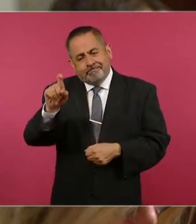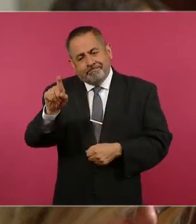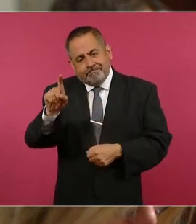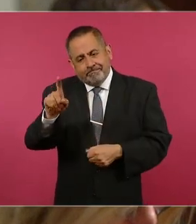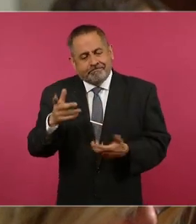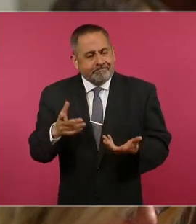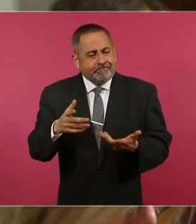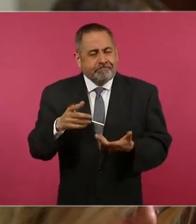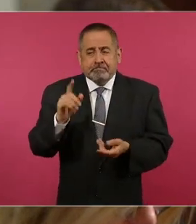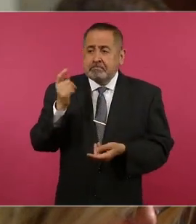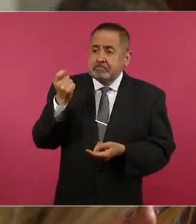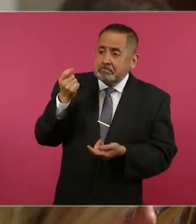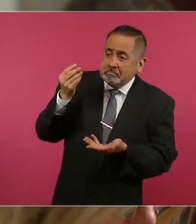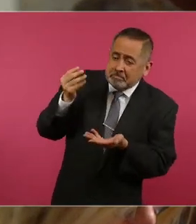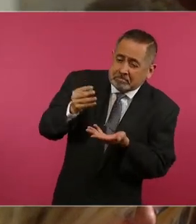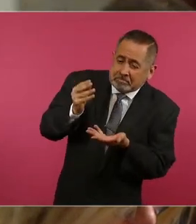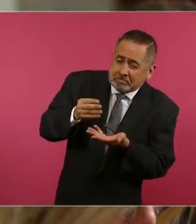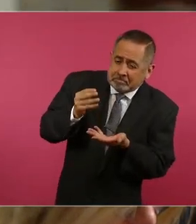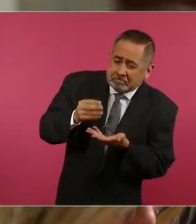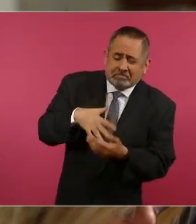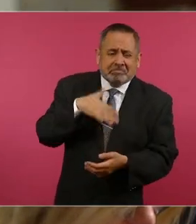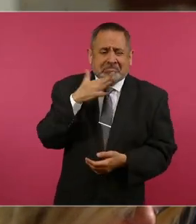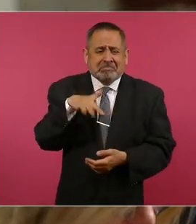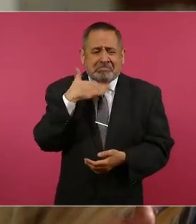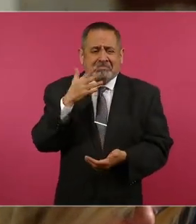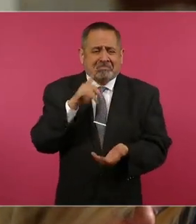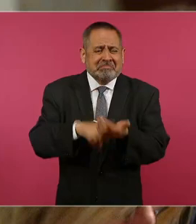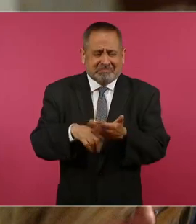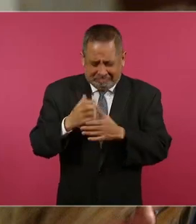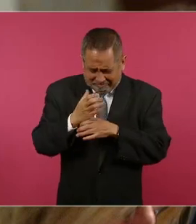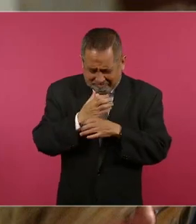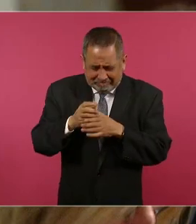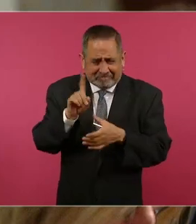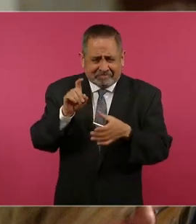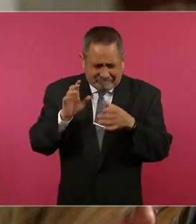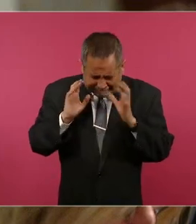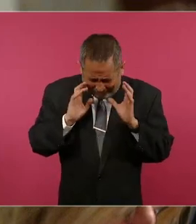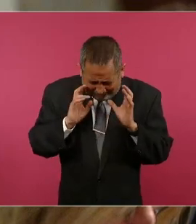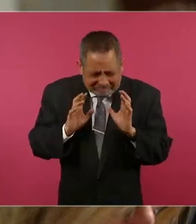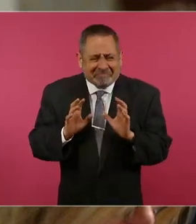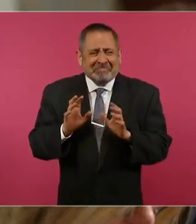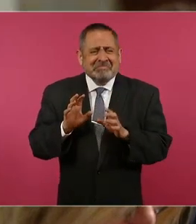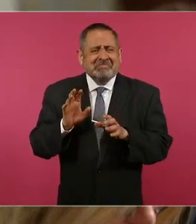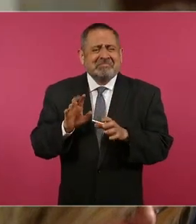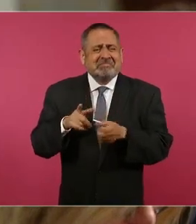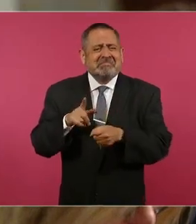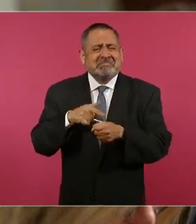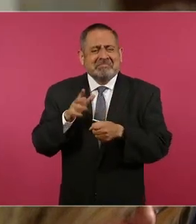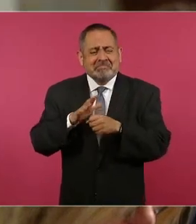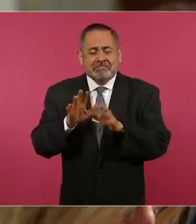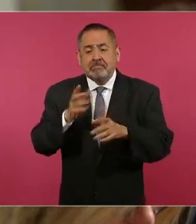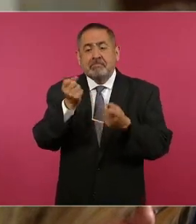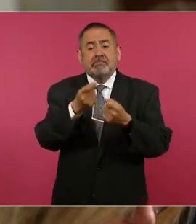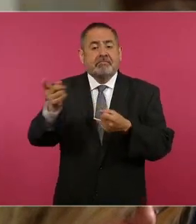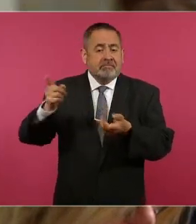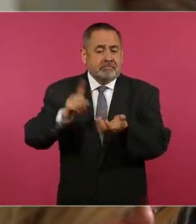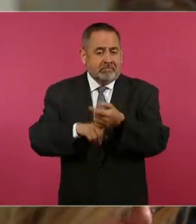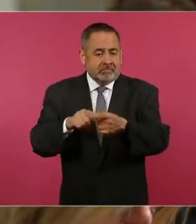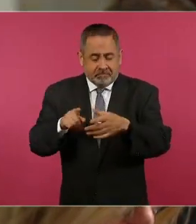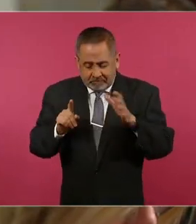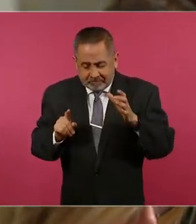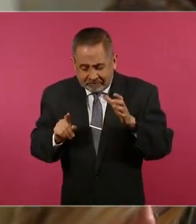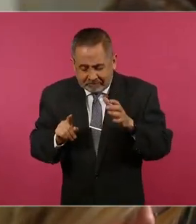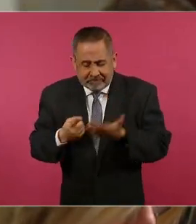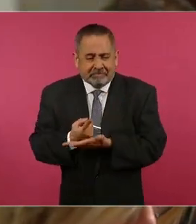la que alcanza a caer pues llega muy sucia color café incluso nos dicen en algunos domicilios que les han salido hasta